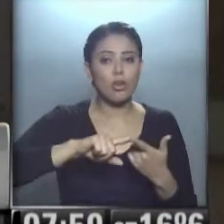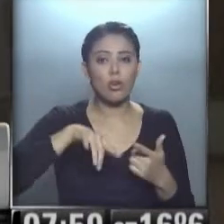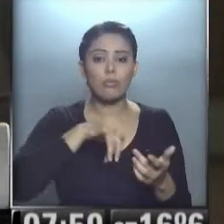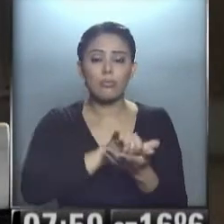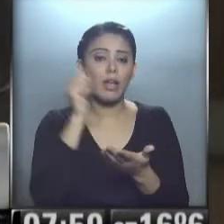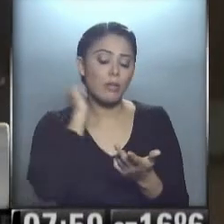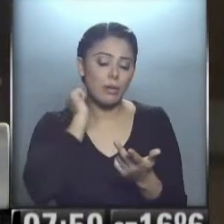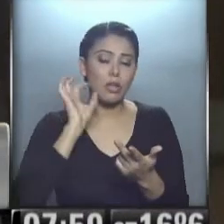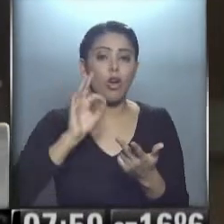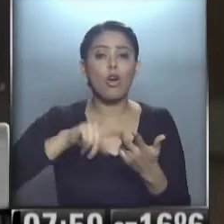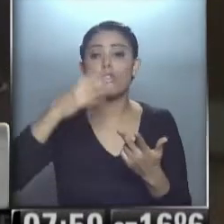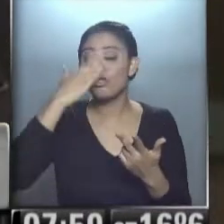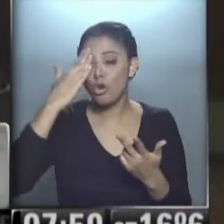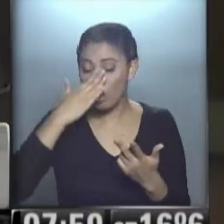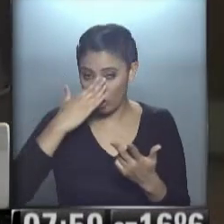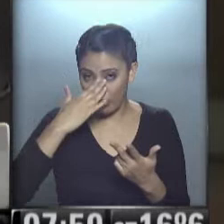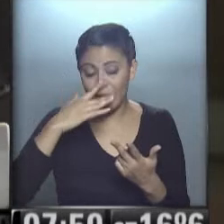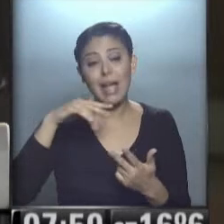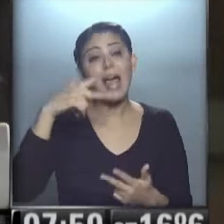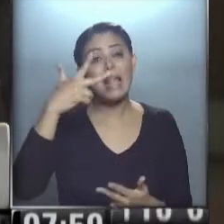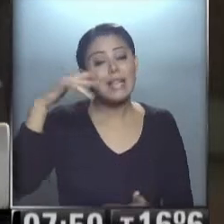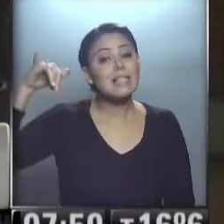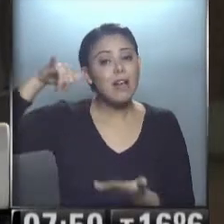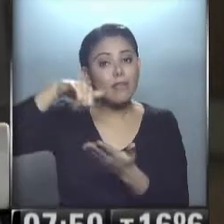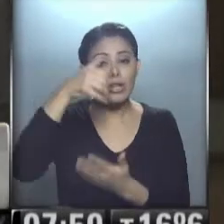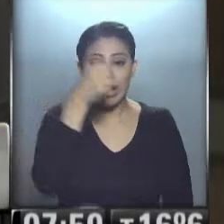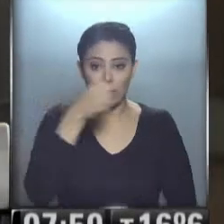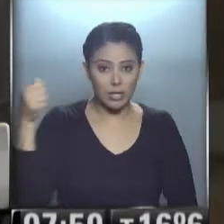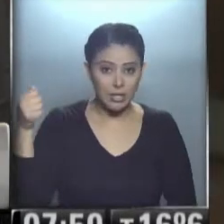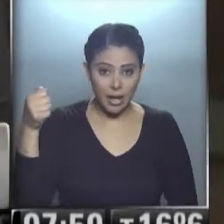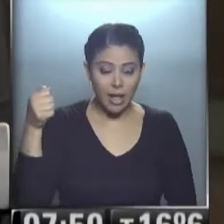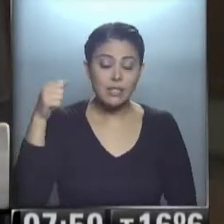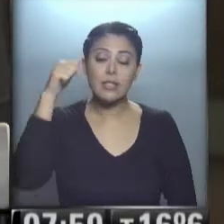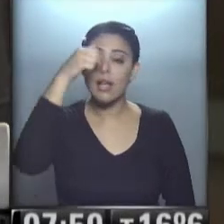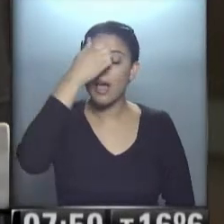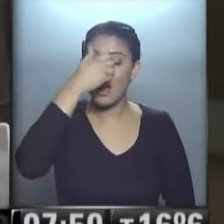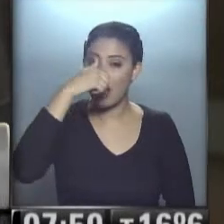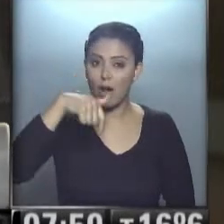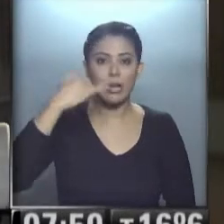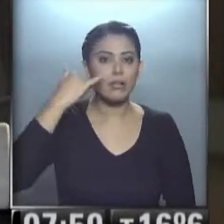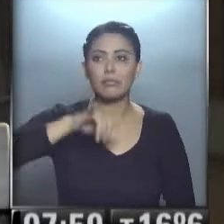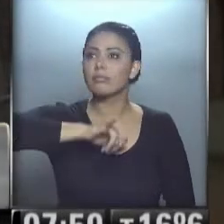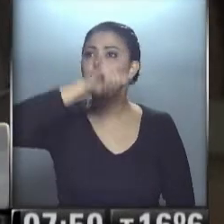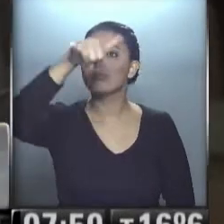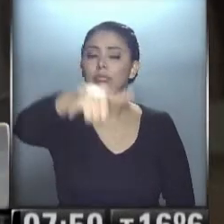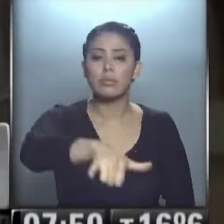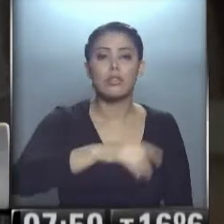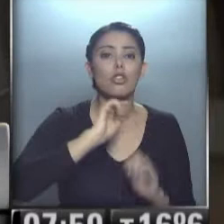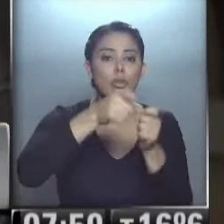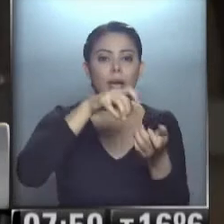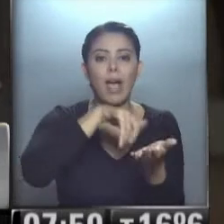córdoba de hecho tres aviones de aerolíneas están justamente fueron derivados a aeroparque